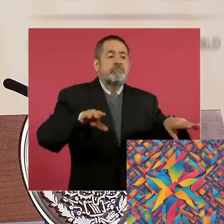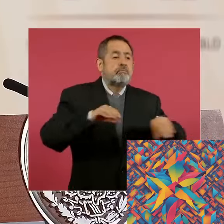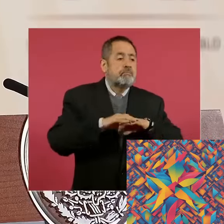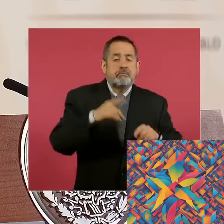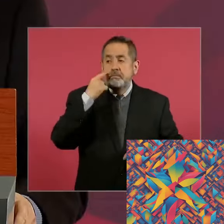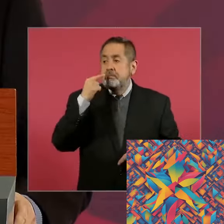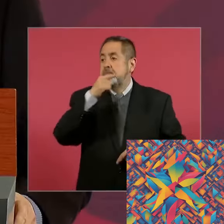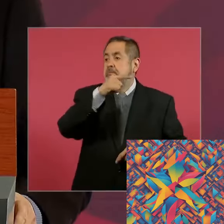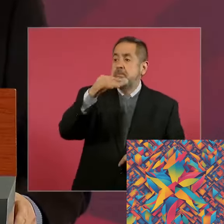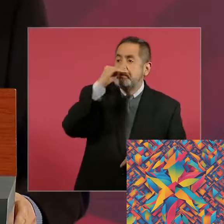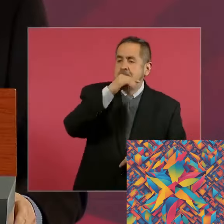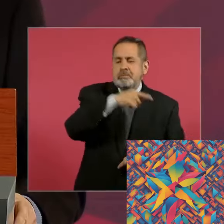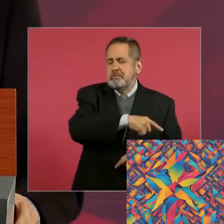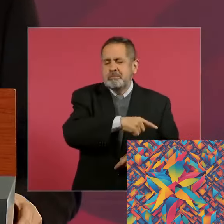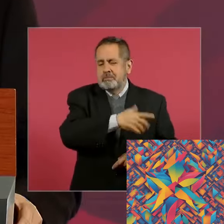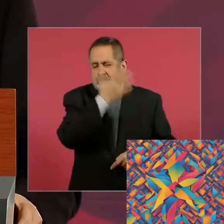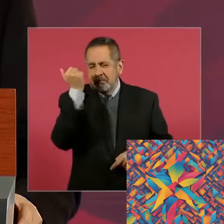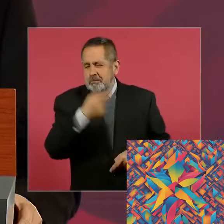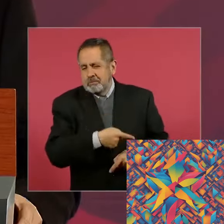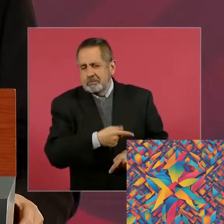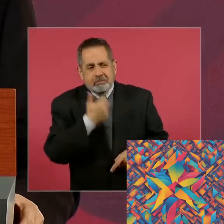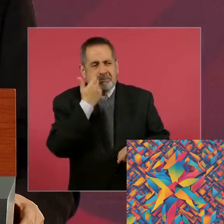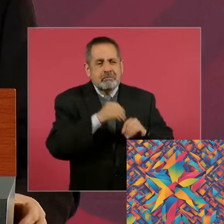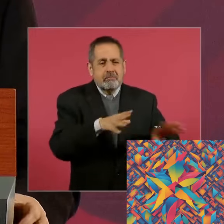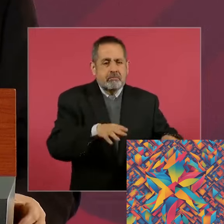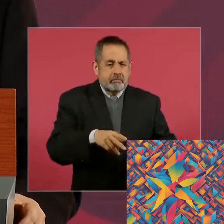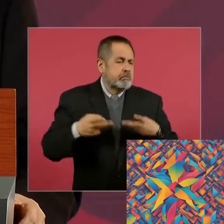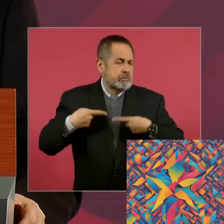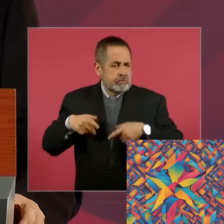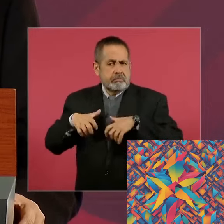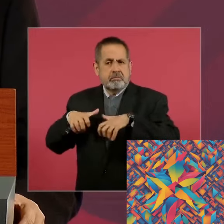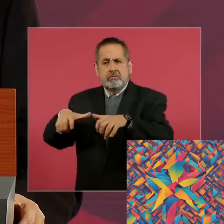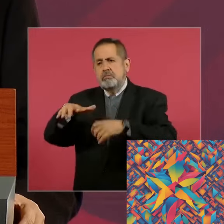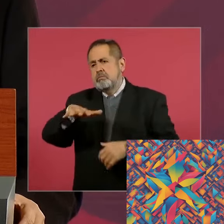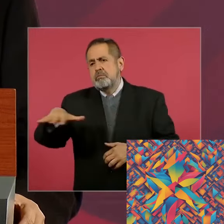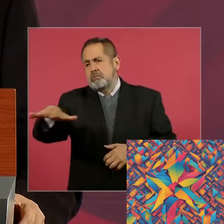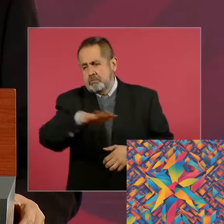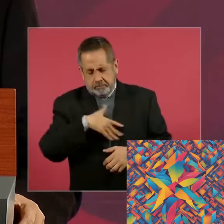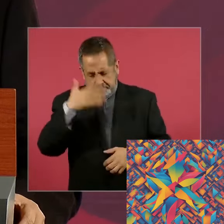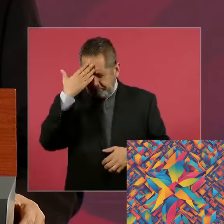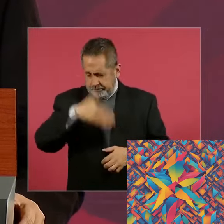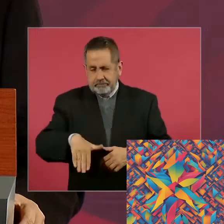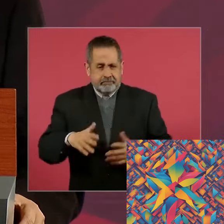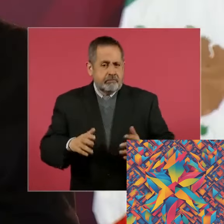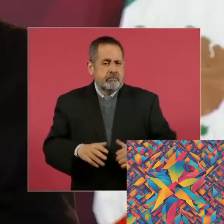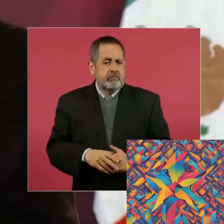y sigamos apoyando el uso positivo de las plataformas digitales para fomentar la participación